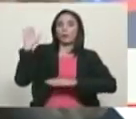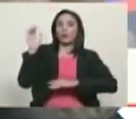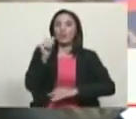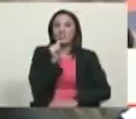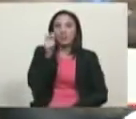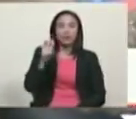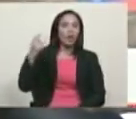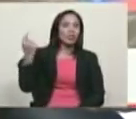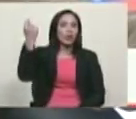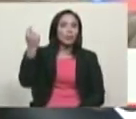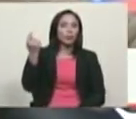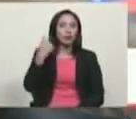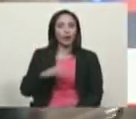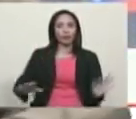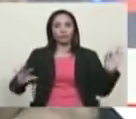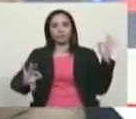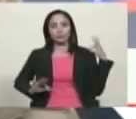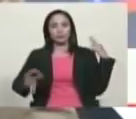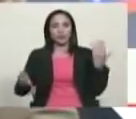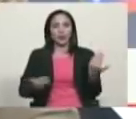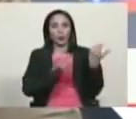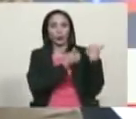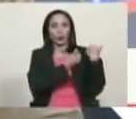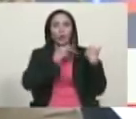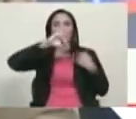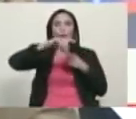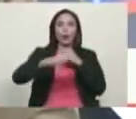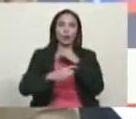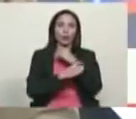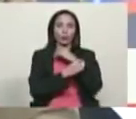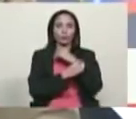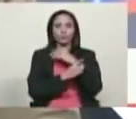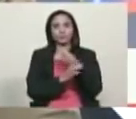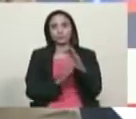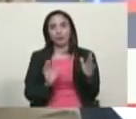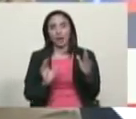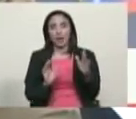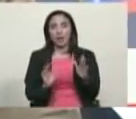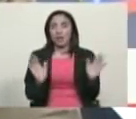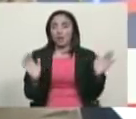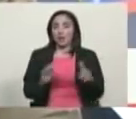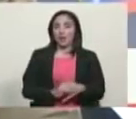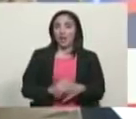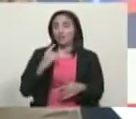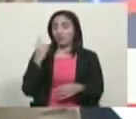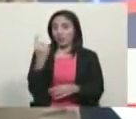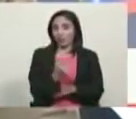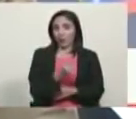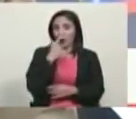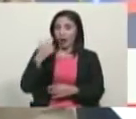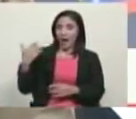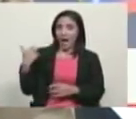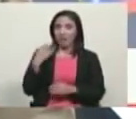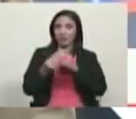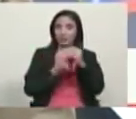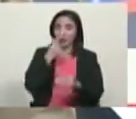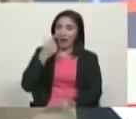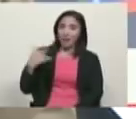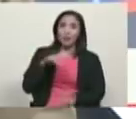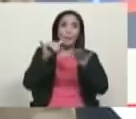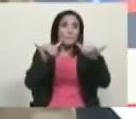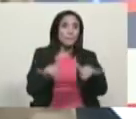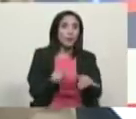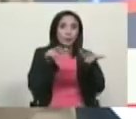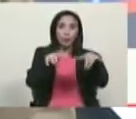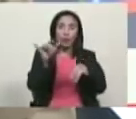el diputado autoproclamado que debió haber hecho el mismo día de